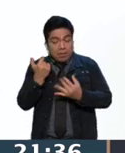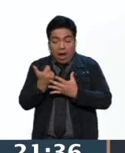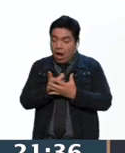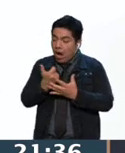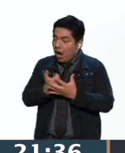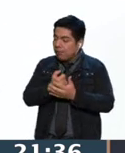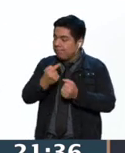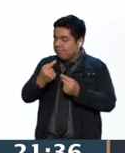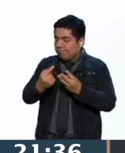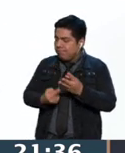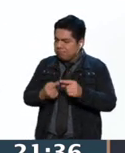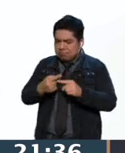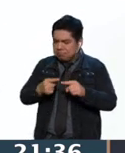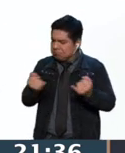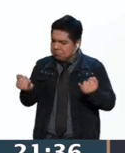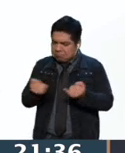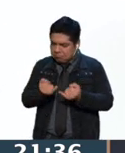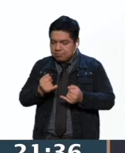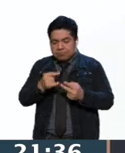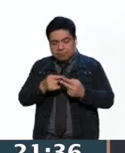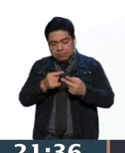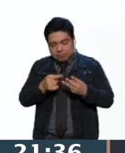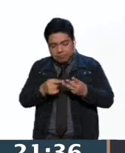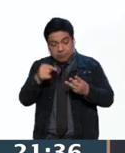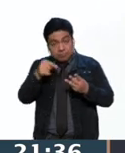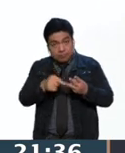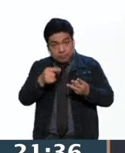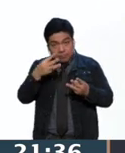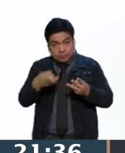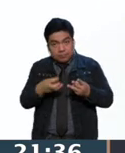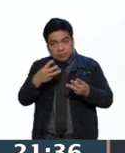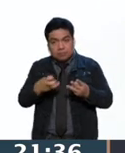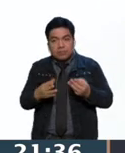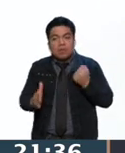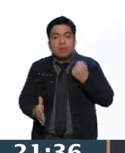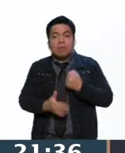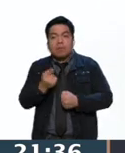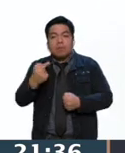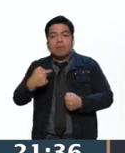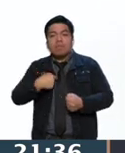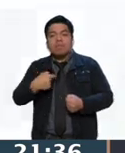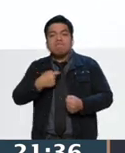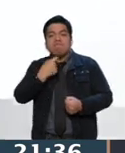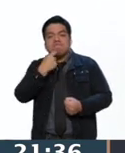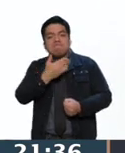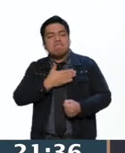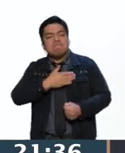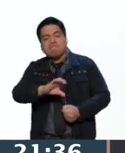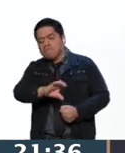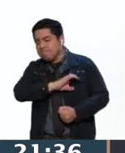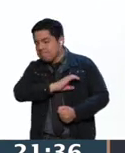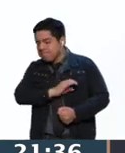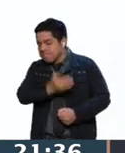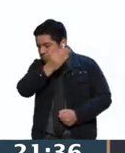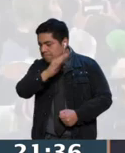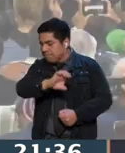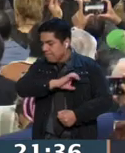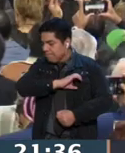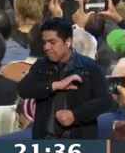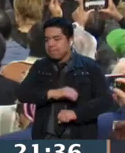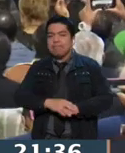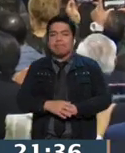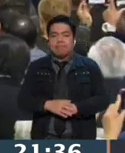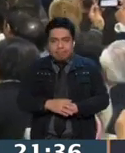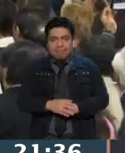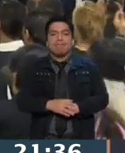y en muchas otras. Y 3, pues porque soy obradorista de corazón. Ese